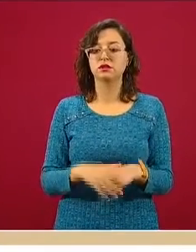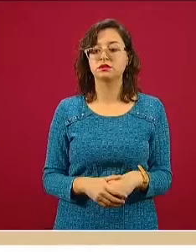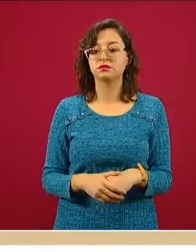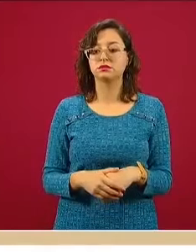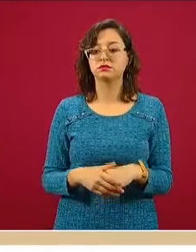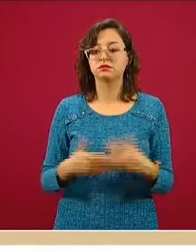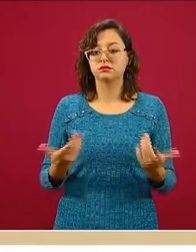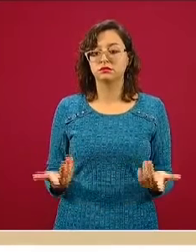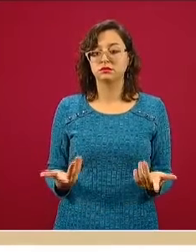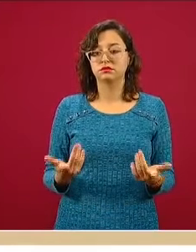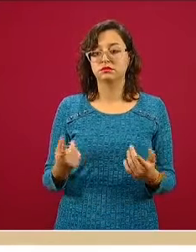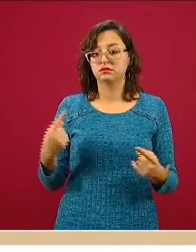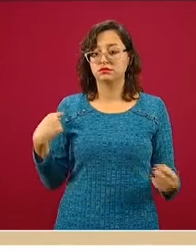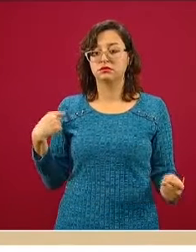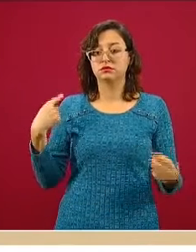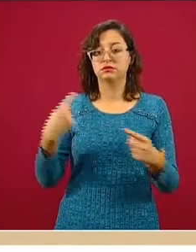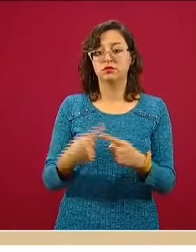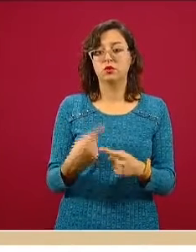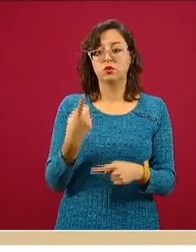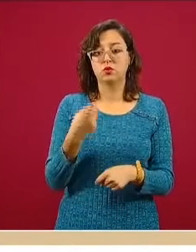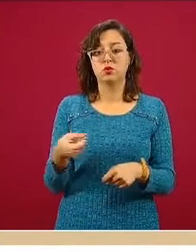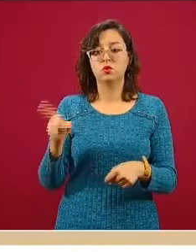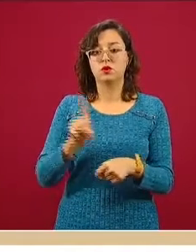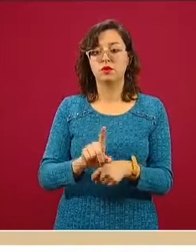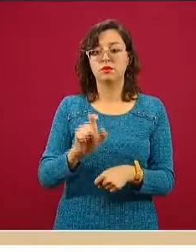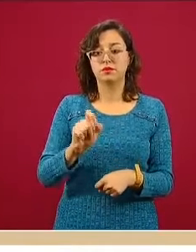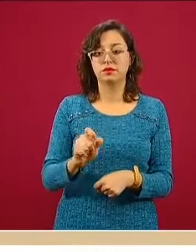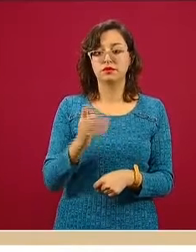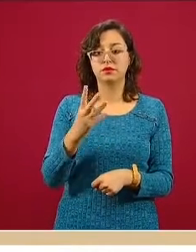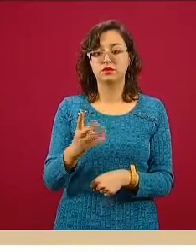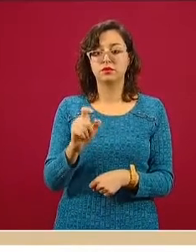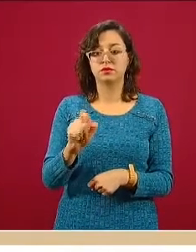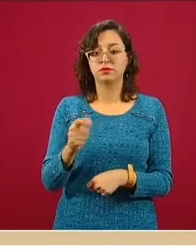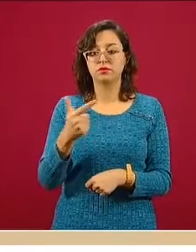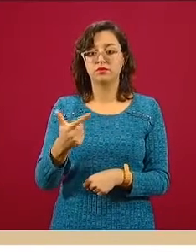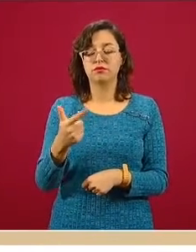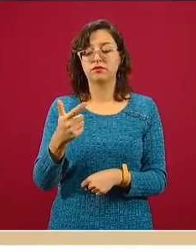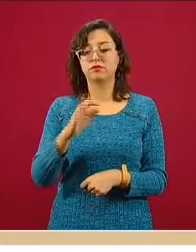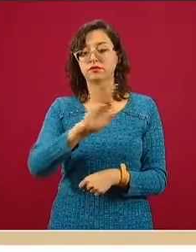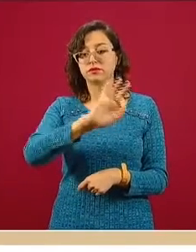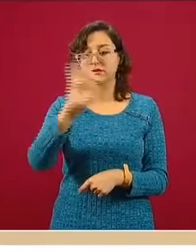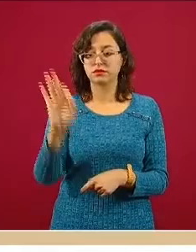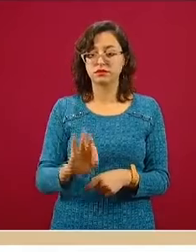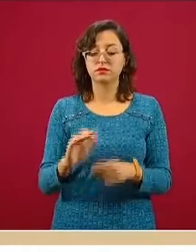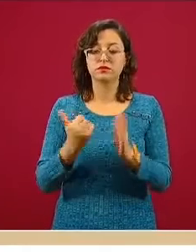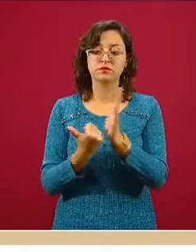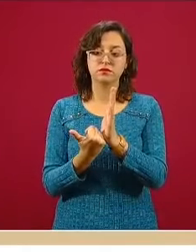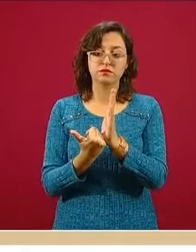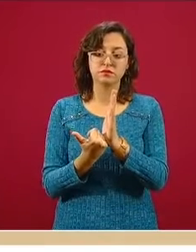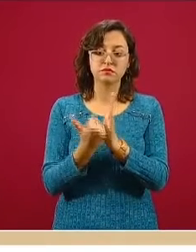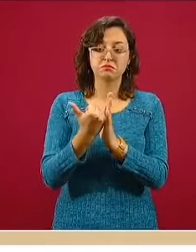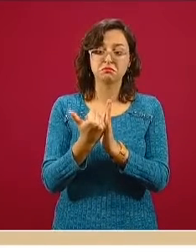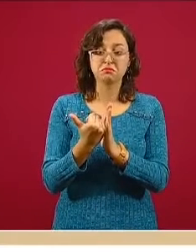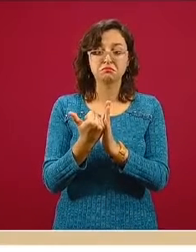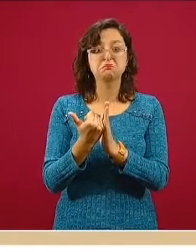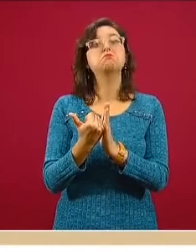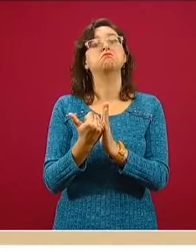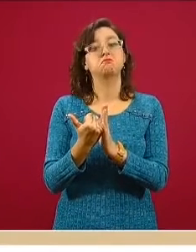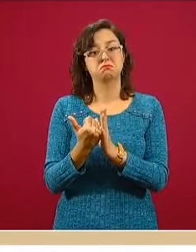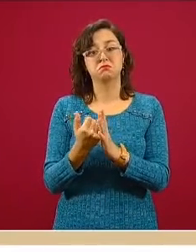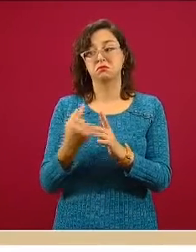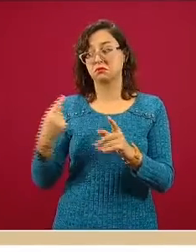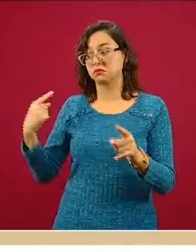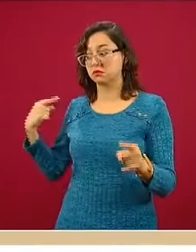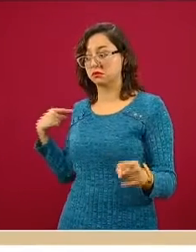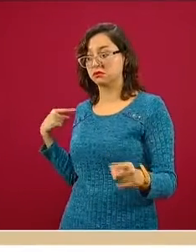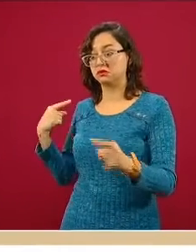24 horas aumentó 4.7%. Este es el incremento más pequeño que ha tenido la curva acumulada desde el